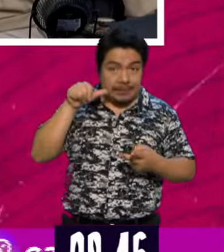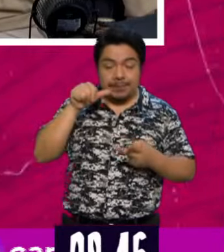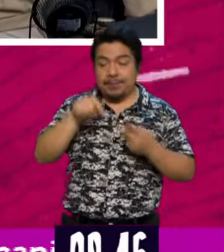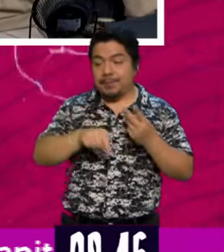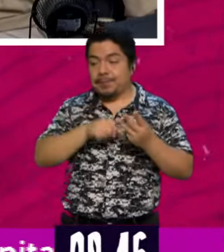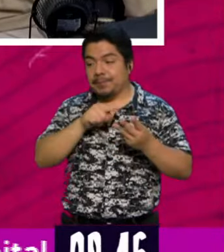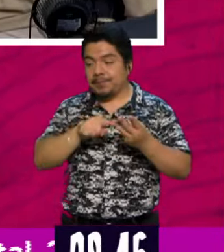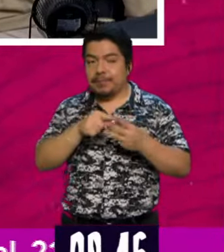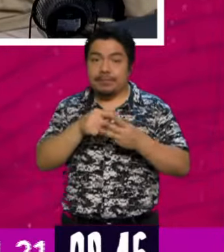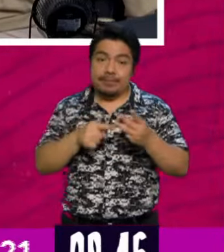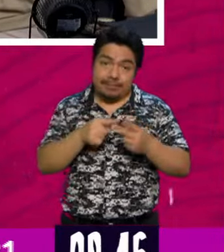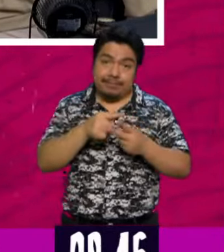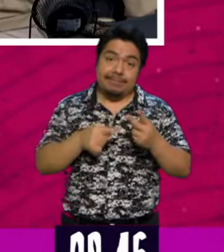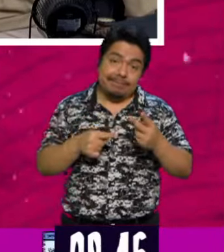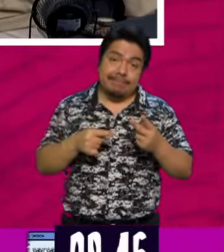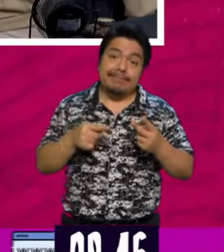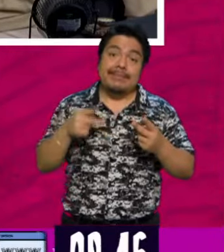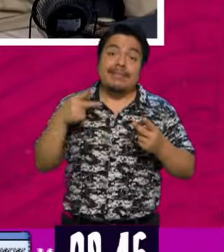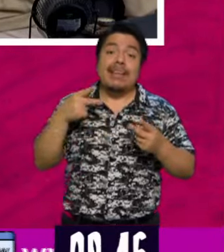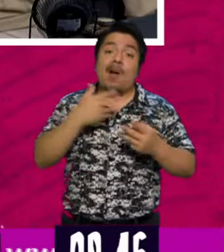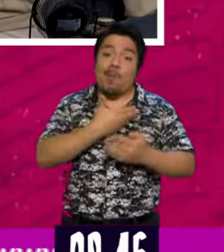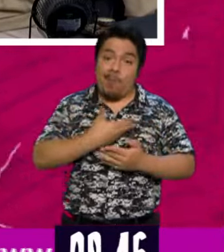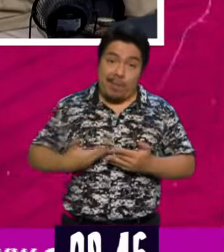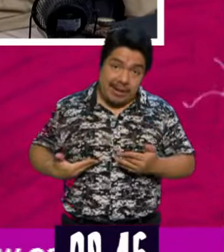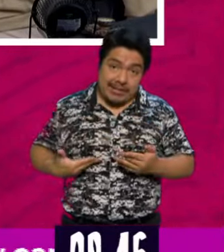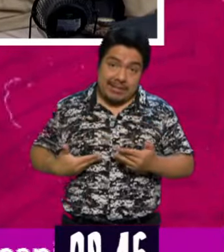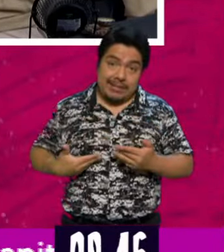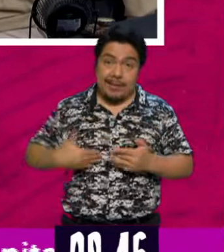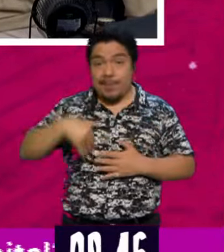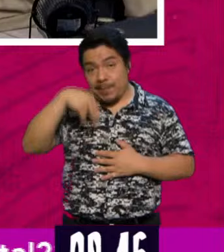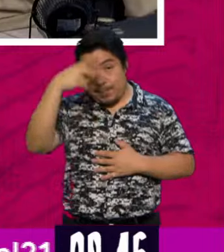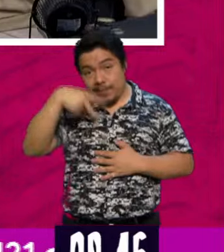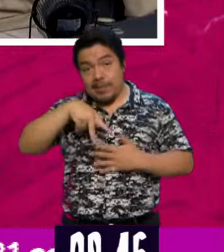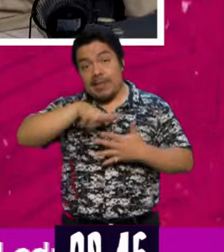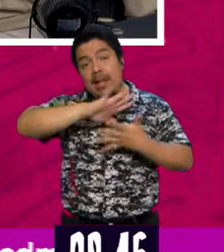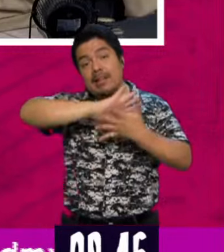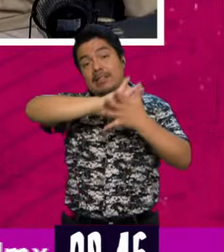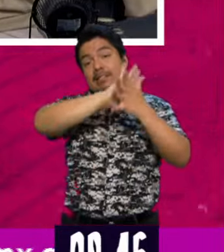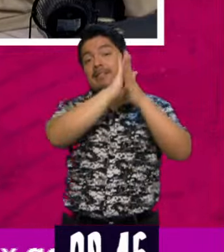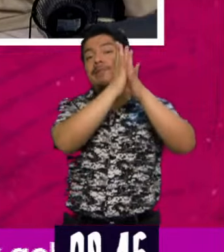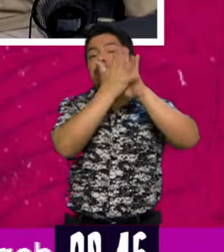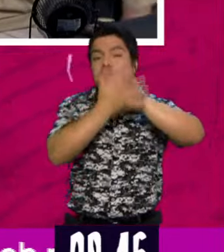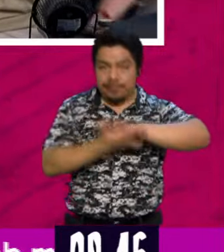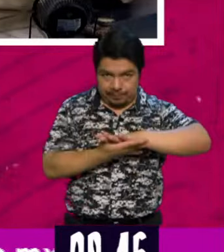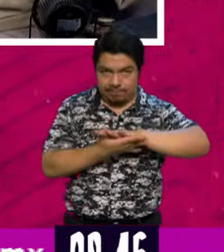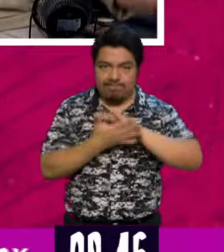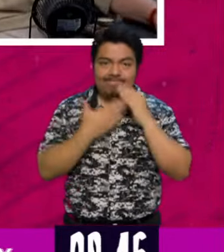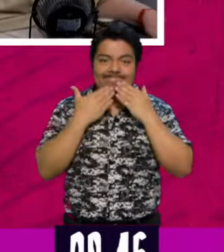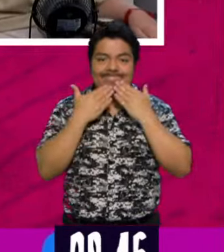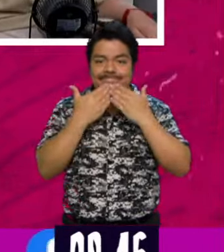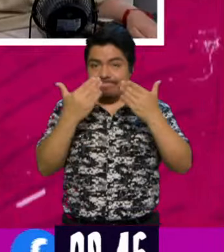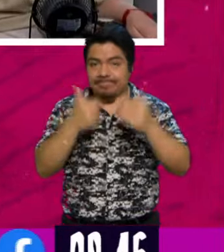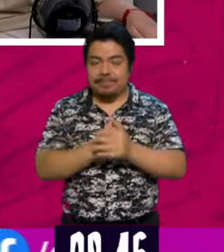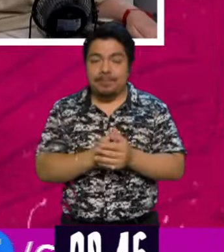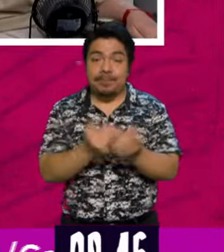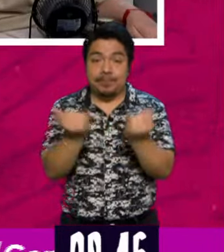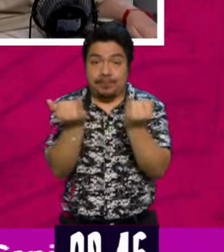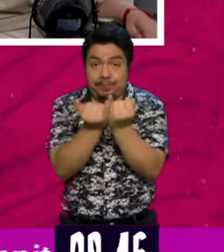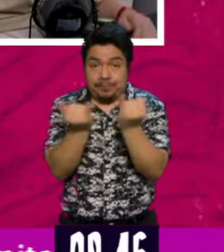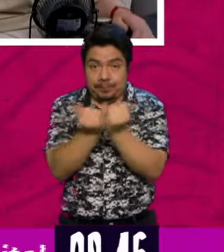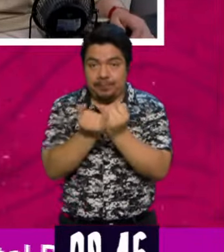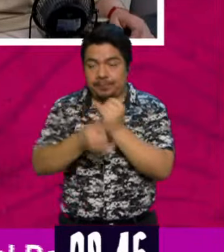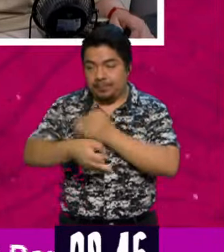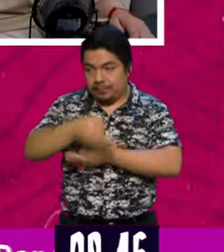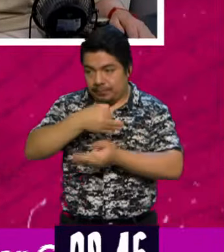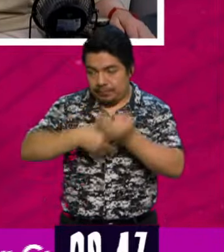son presidentes que transforman la realidad del país. Y obviamente, como parte de todo esto